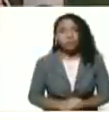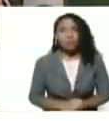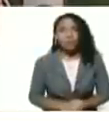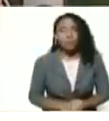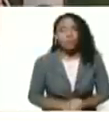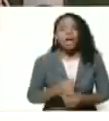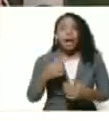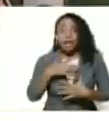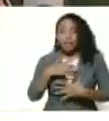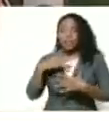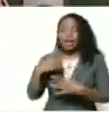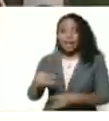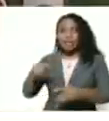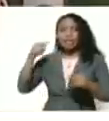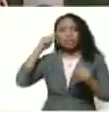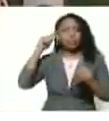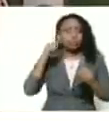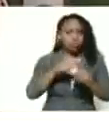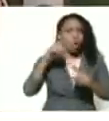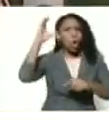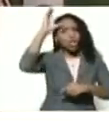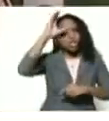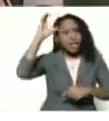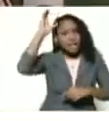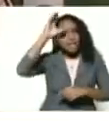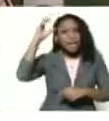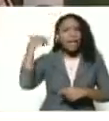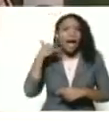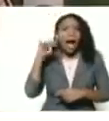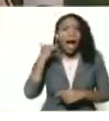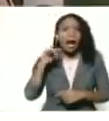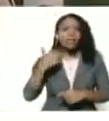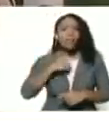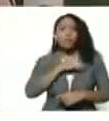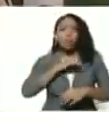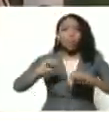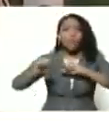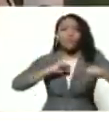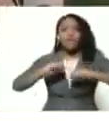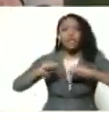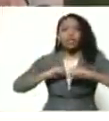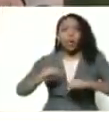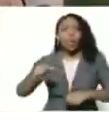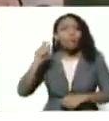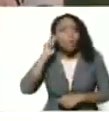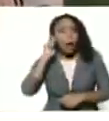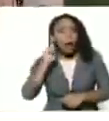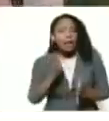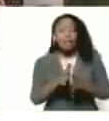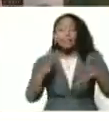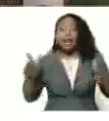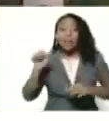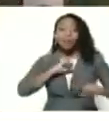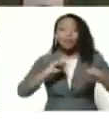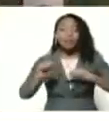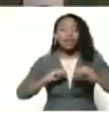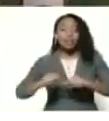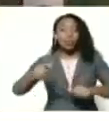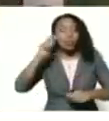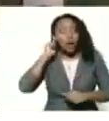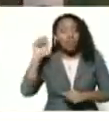el interés, el empeño, la conciencia que tiene nuestro movimiento feminista, el gran movimiento feminista de